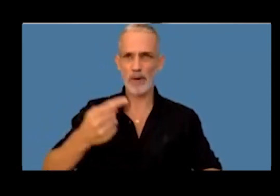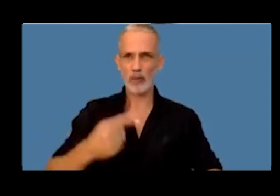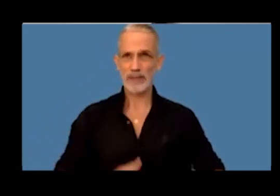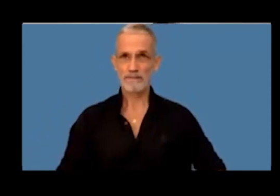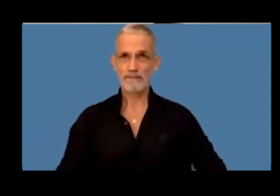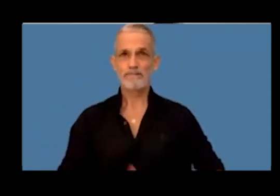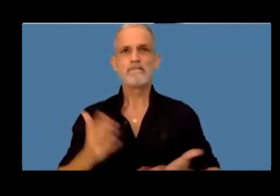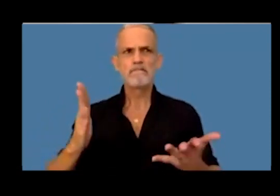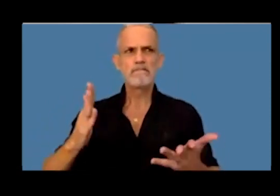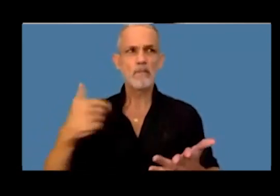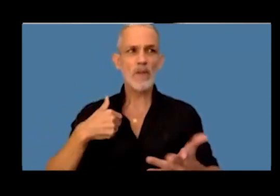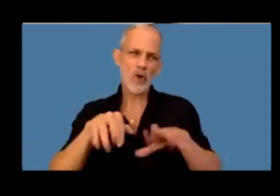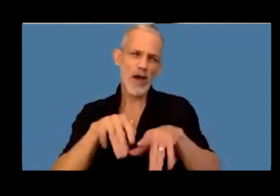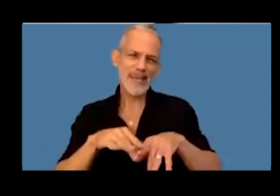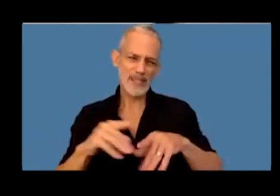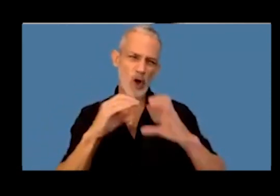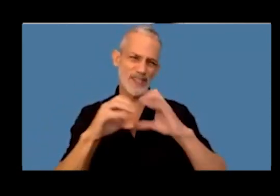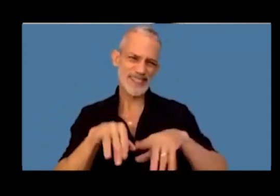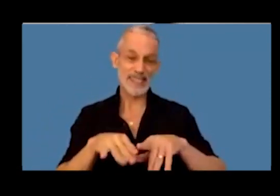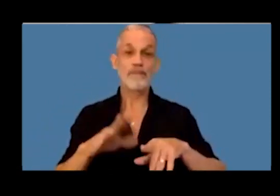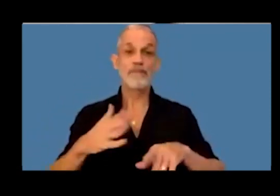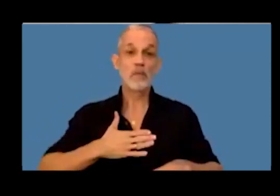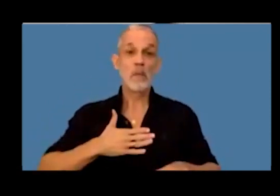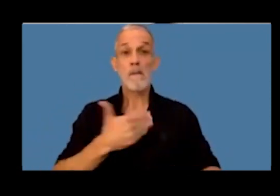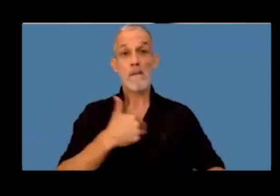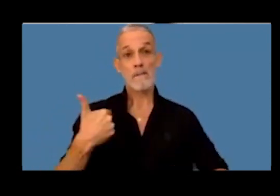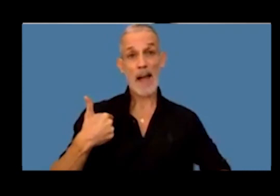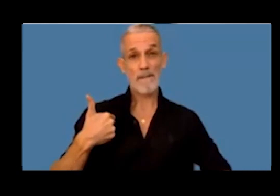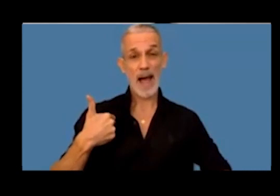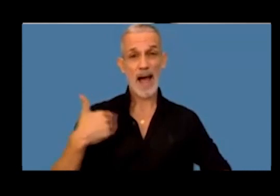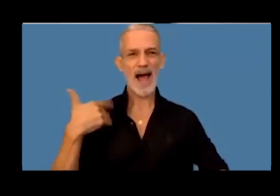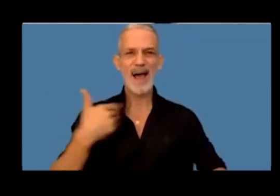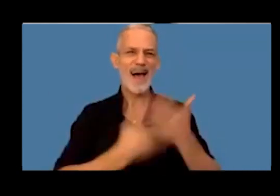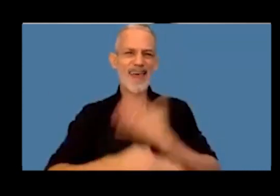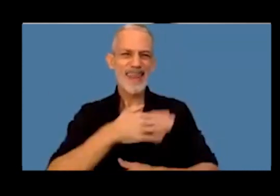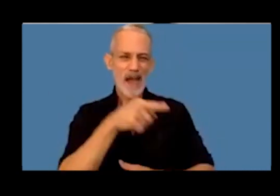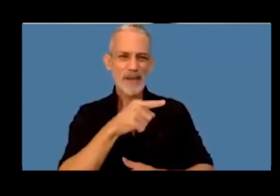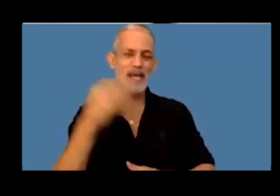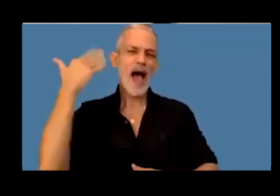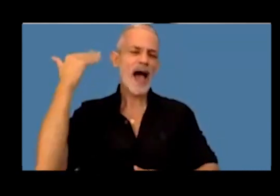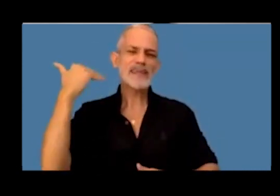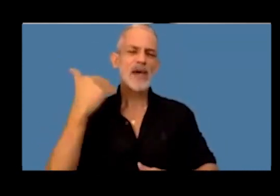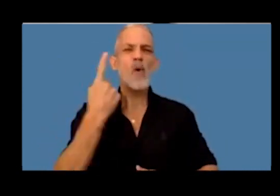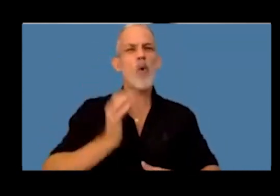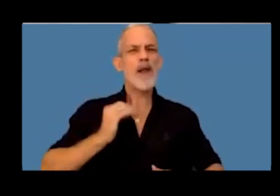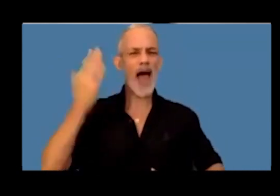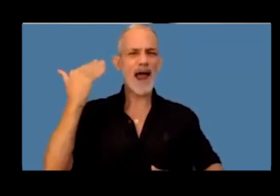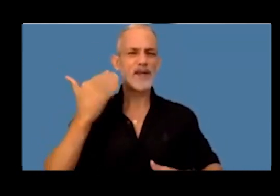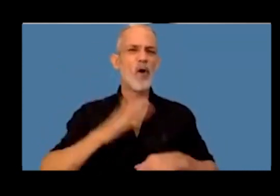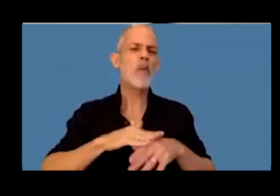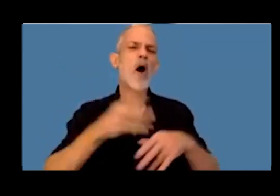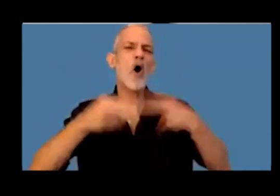la había escrito antes en el chat. Mi mamá quedó incapacitada hace menos de un año por una operación